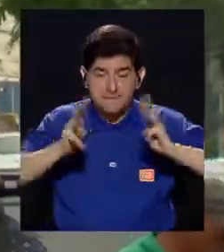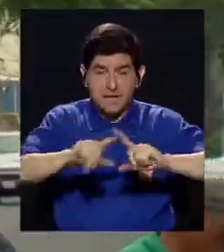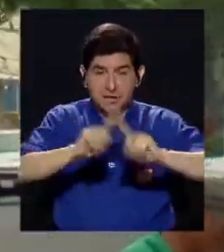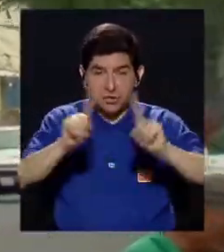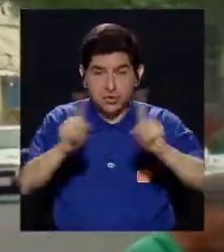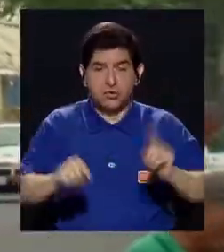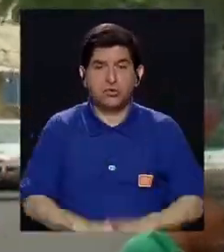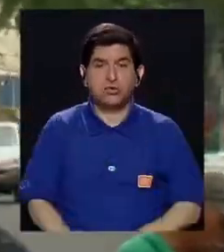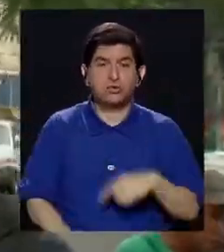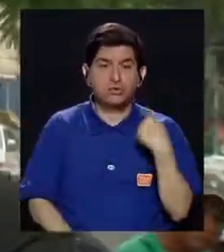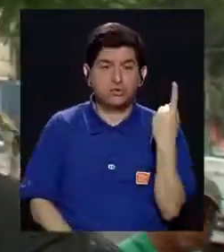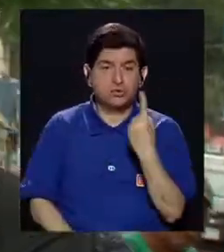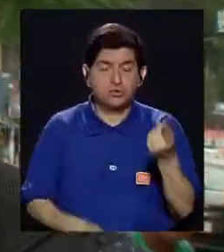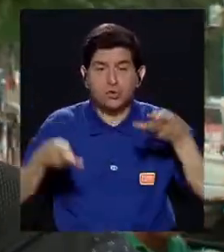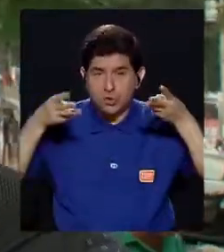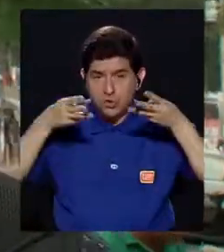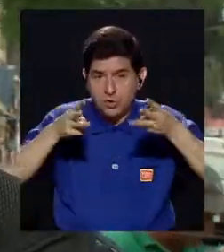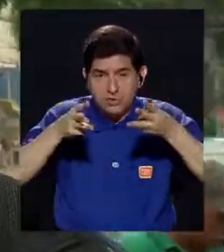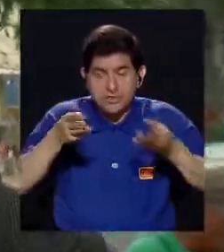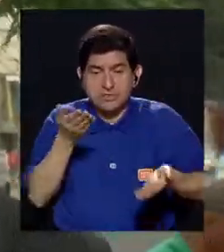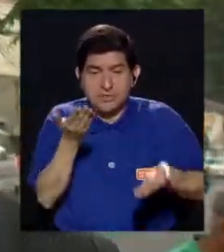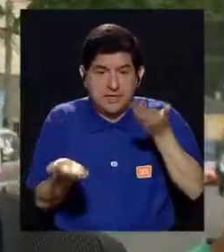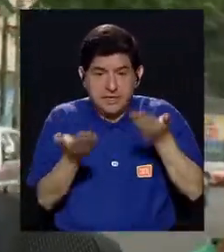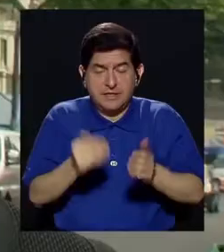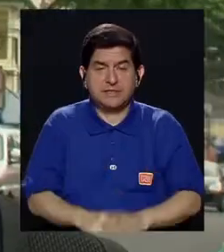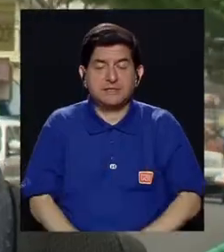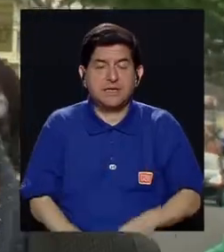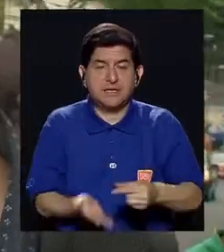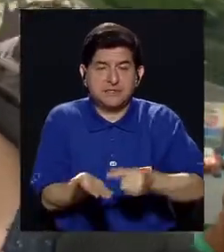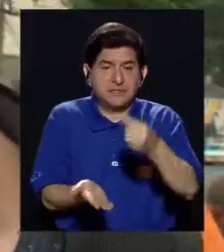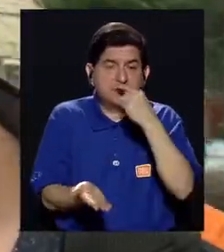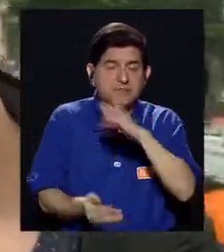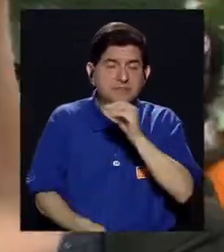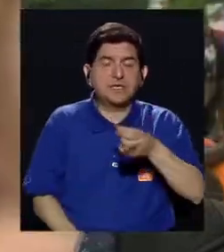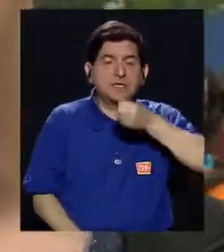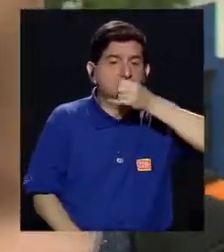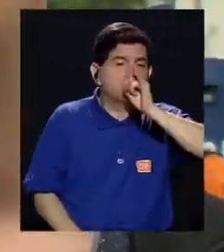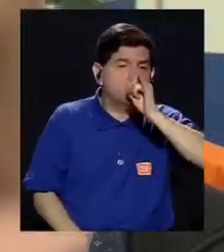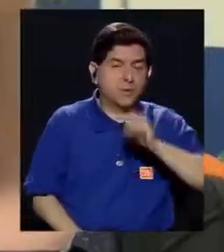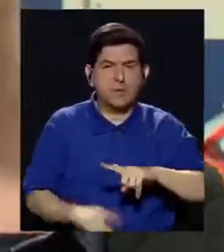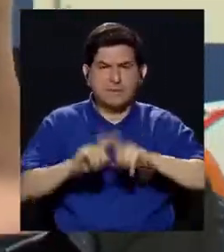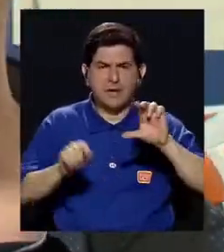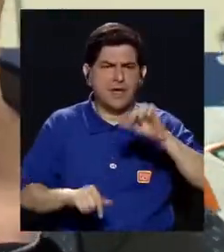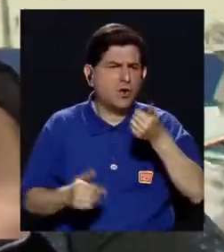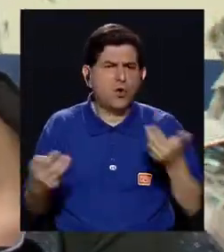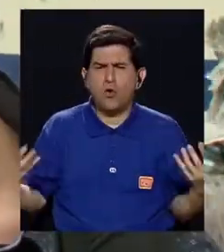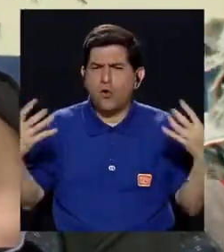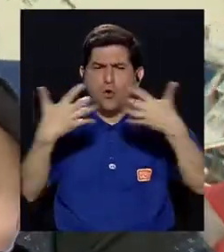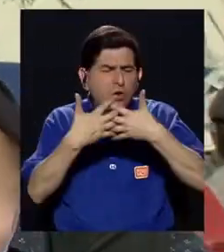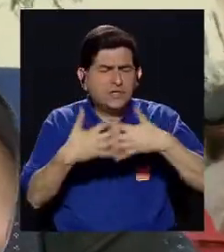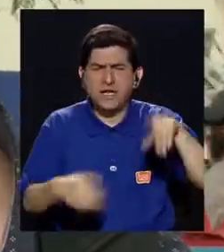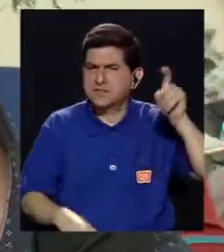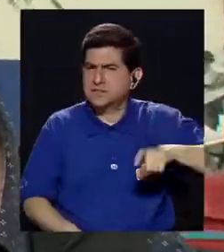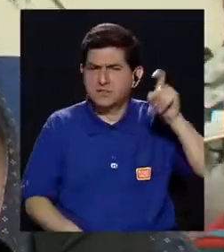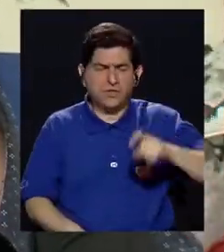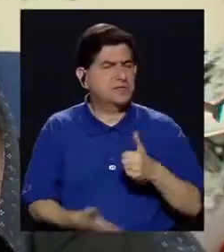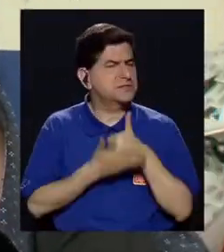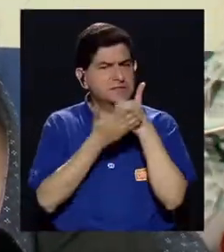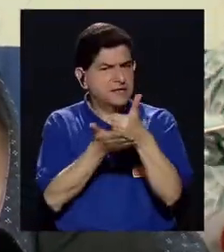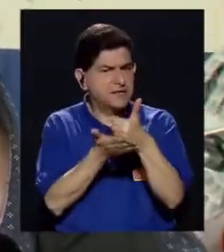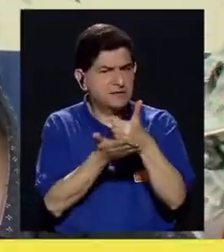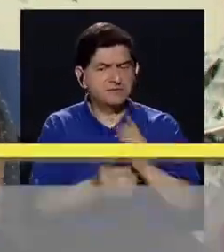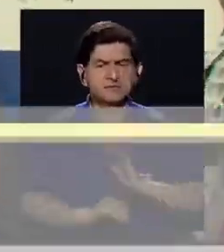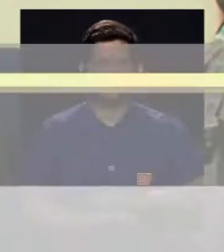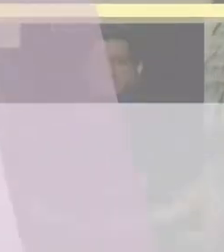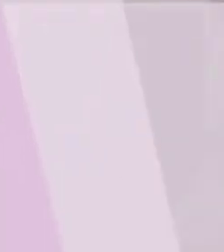métodos anticonceptivos, tengo entendido que solo se pueden combinar, por ejemplo, pastillas con un preservativo, pero que otras combinaciones no necesariamente